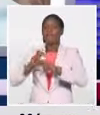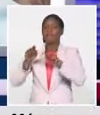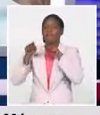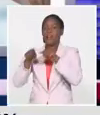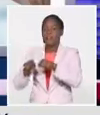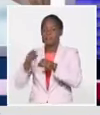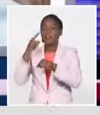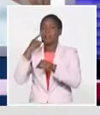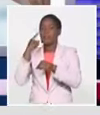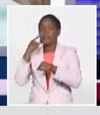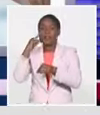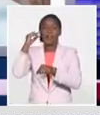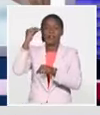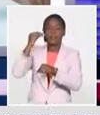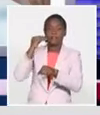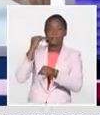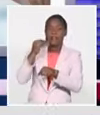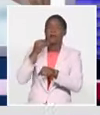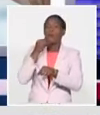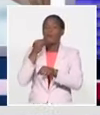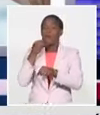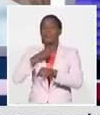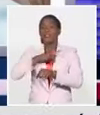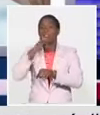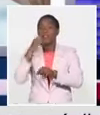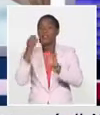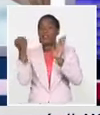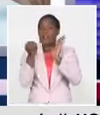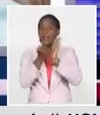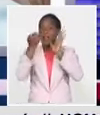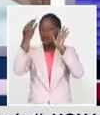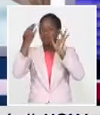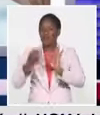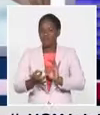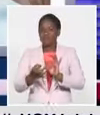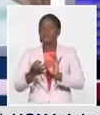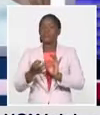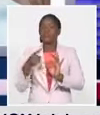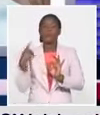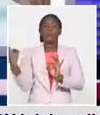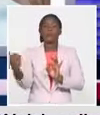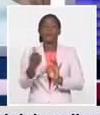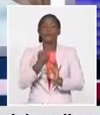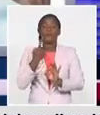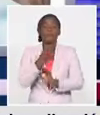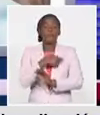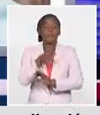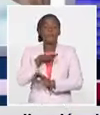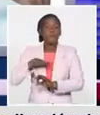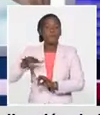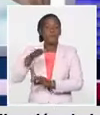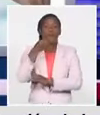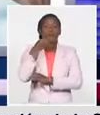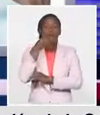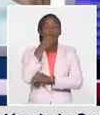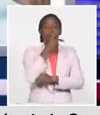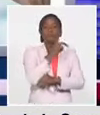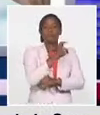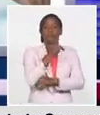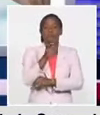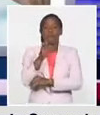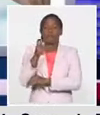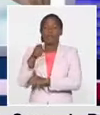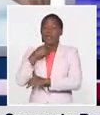todos los análisis para aprobar el uso del candidato. Entonces ya sería un producto aprobado en uso de emergencia o